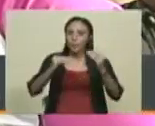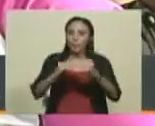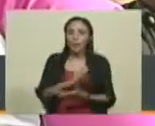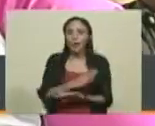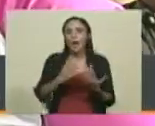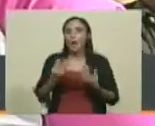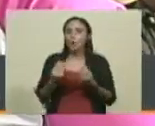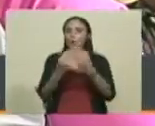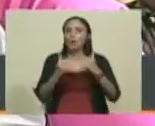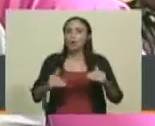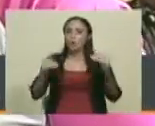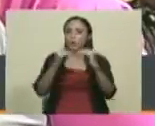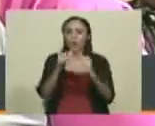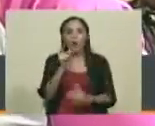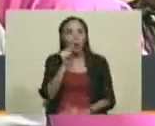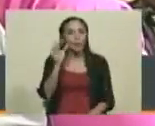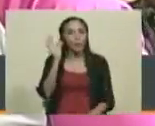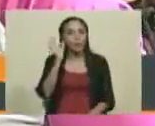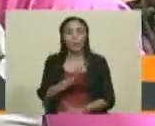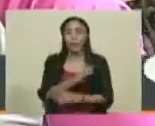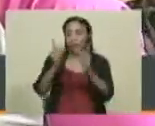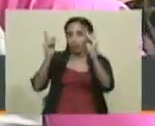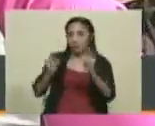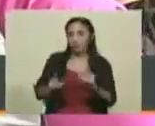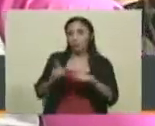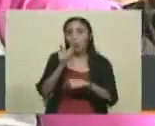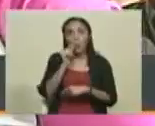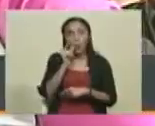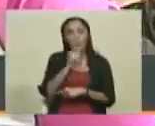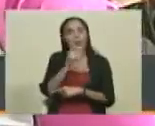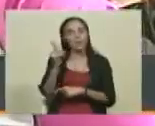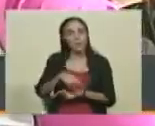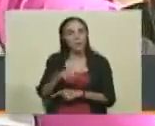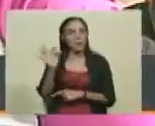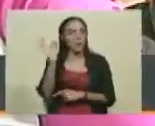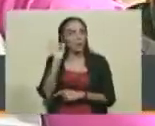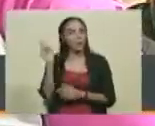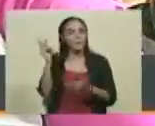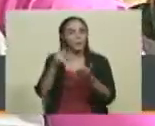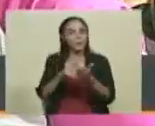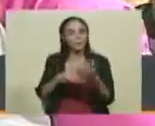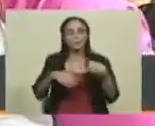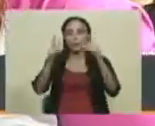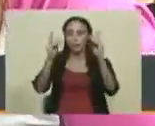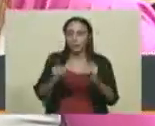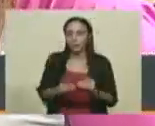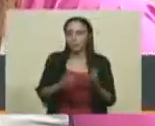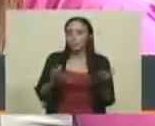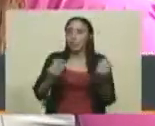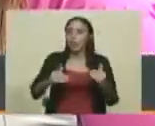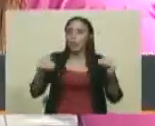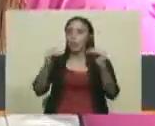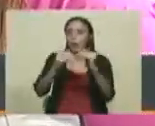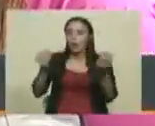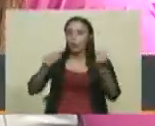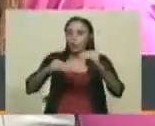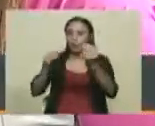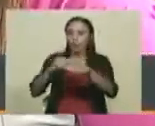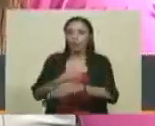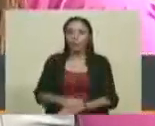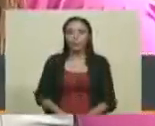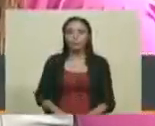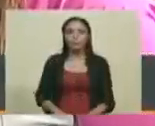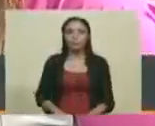género, de igualdad en la toma de decisiones y la participación protagónica de la mujer venezolana. Señor